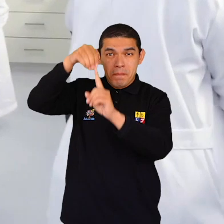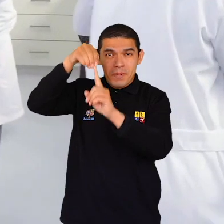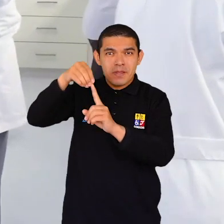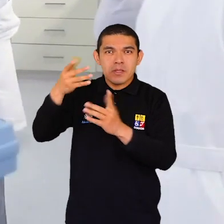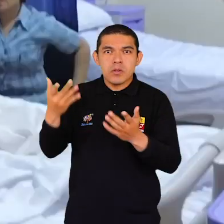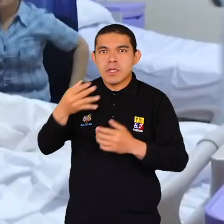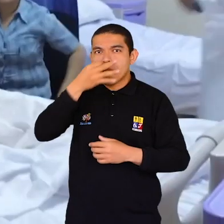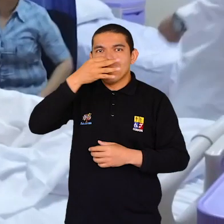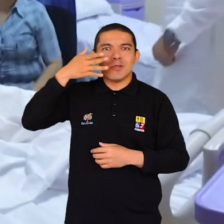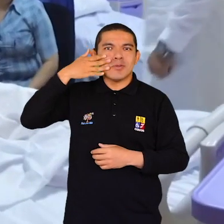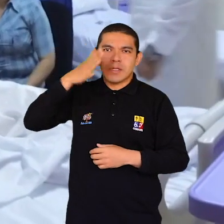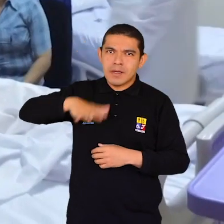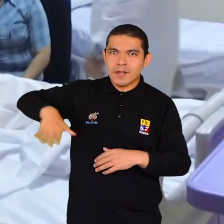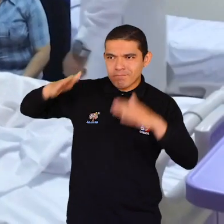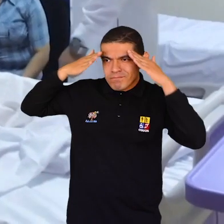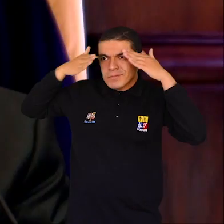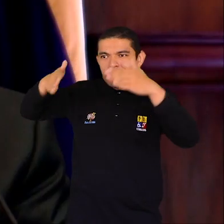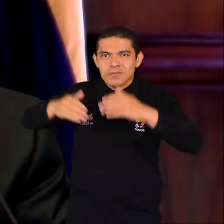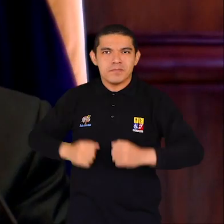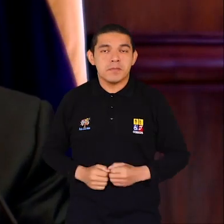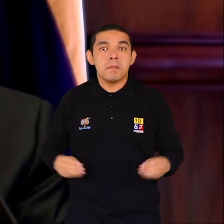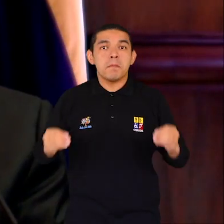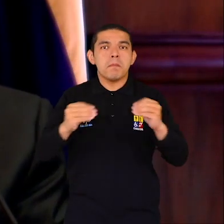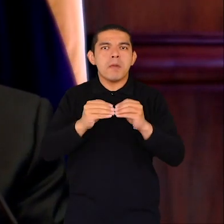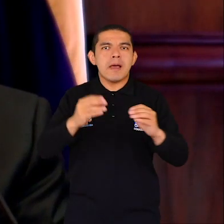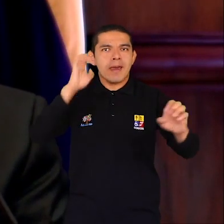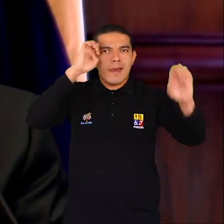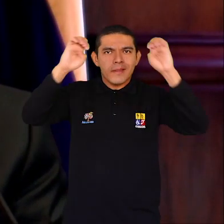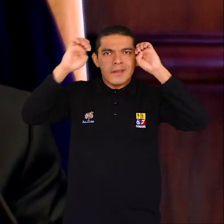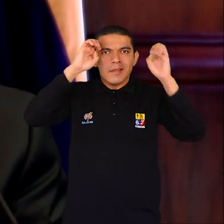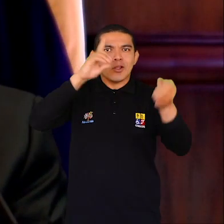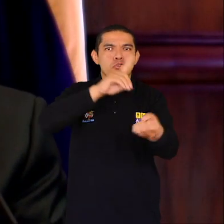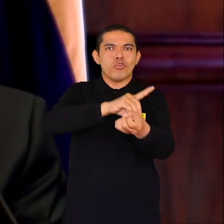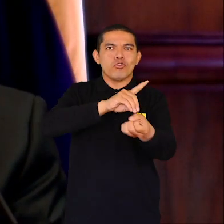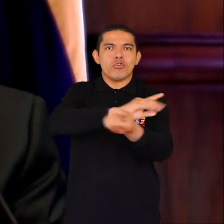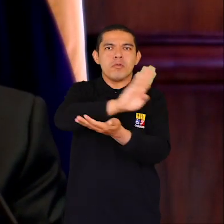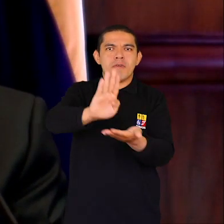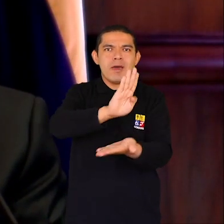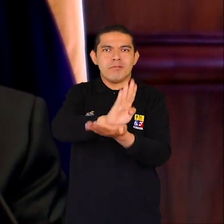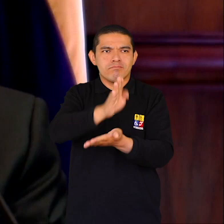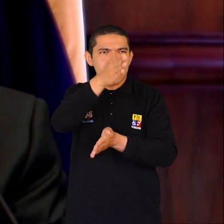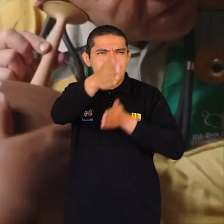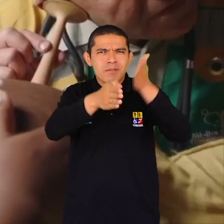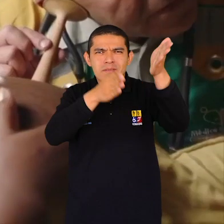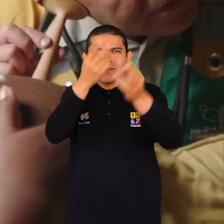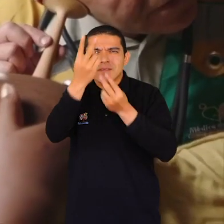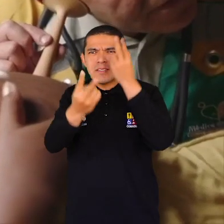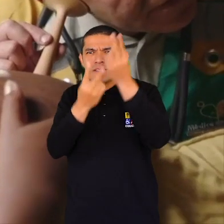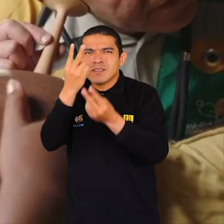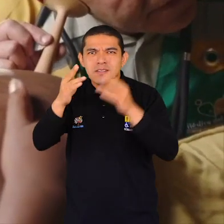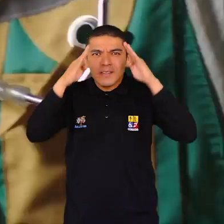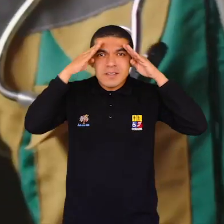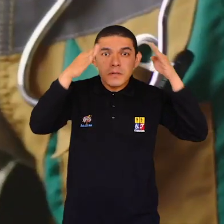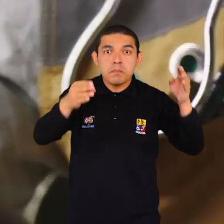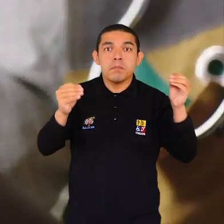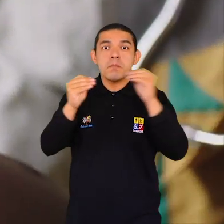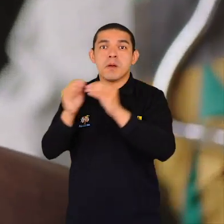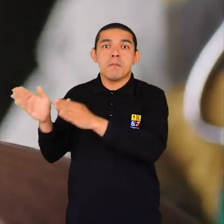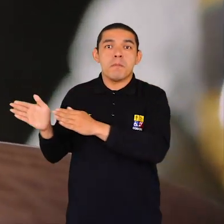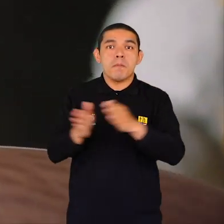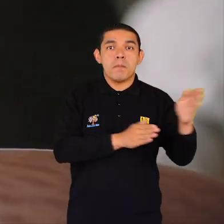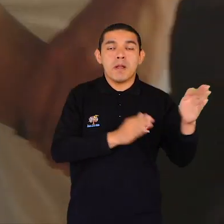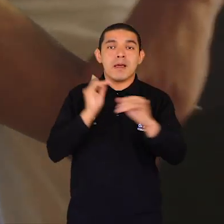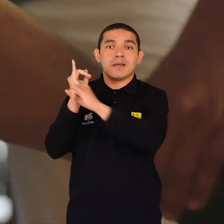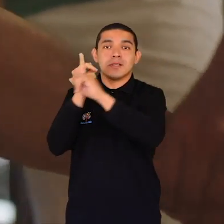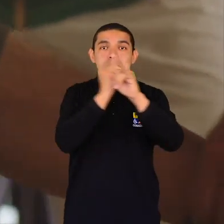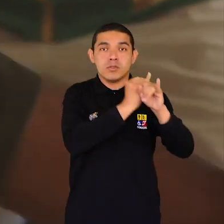especial énfasis en la Amazonía. Vamos a mejorar la estrategia médico del barrio. Seguiremos implementando el